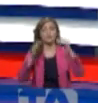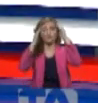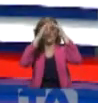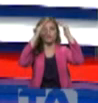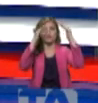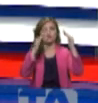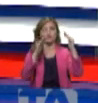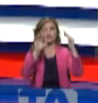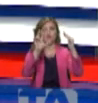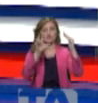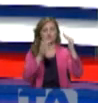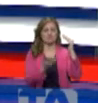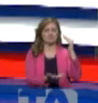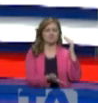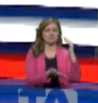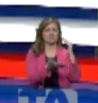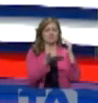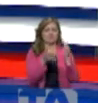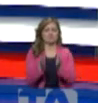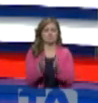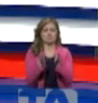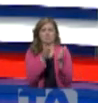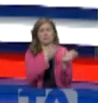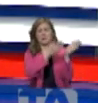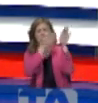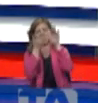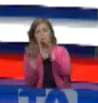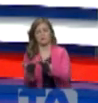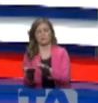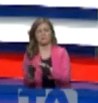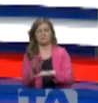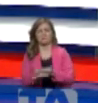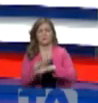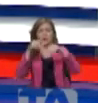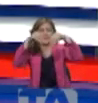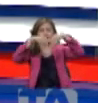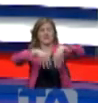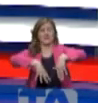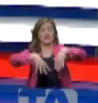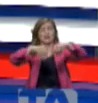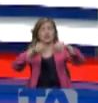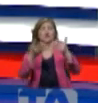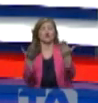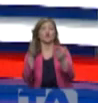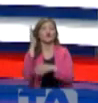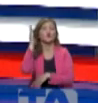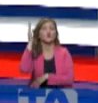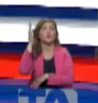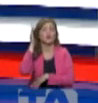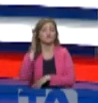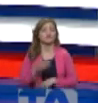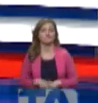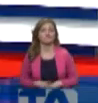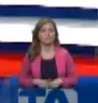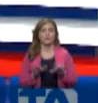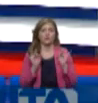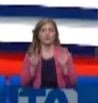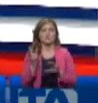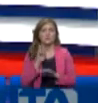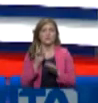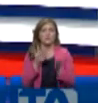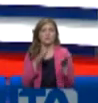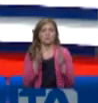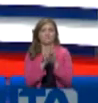el colapso de un muro de contención es el saldo de las fuertes lluvias registradas en Tulcán. Afortunadamente no se